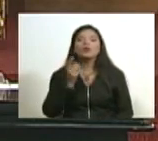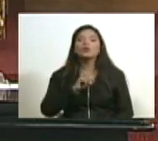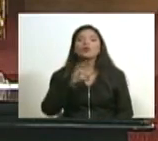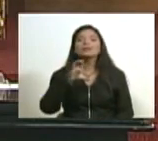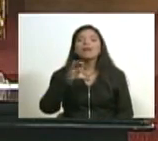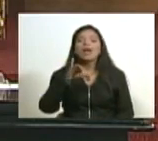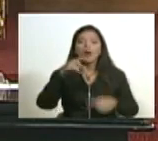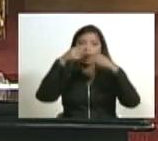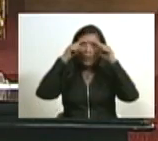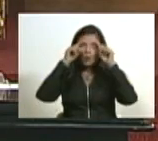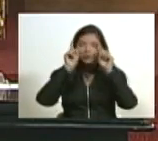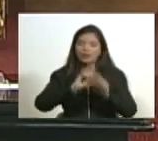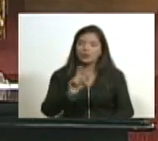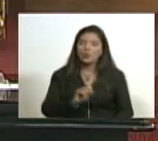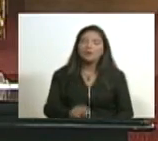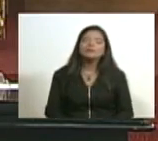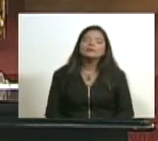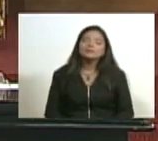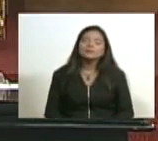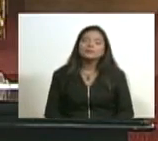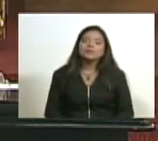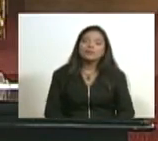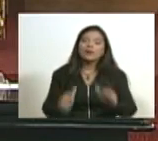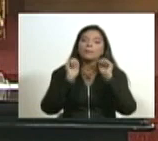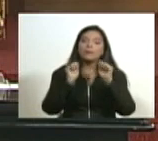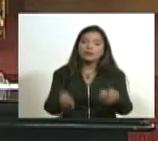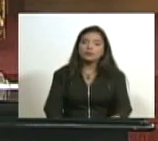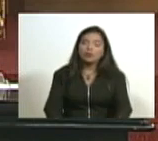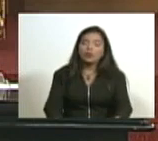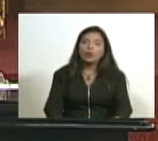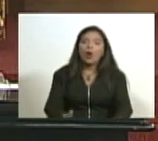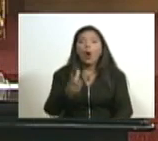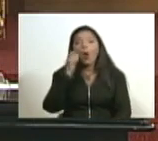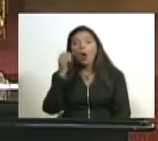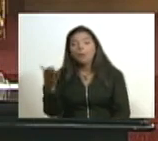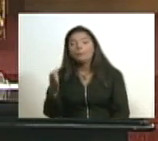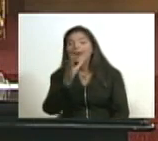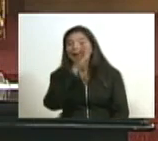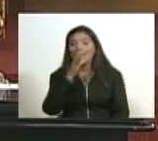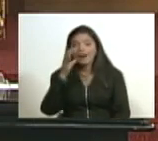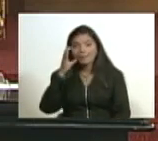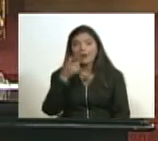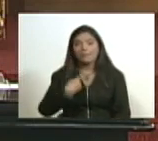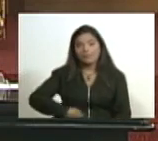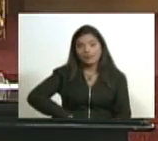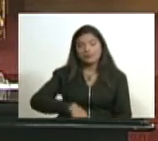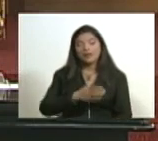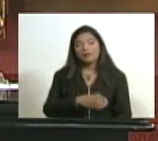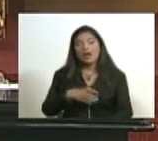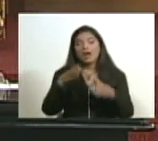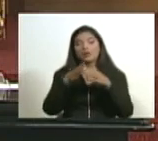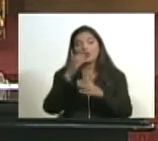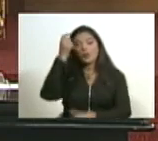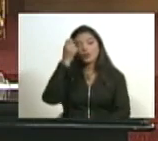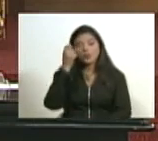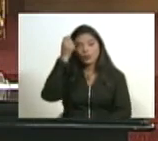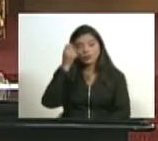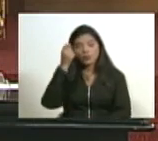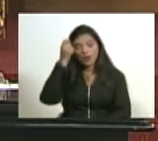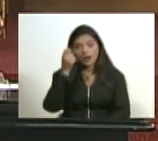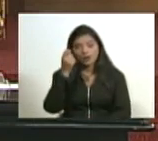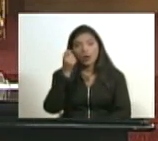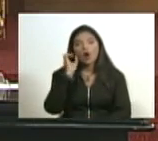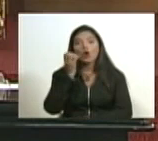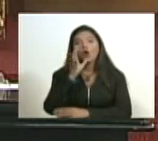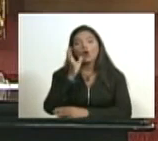todavía, Julio Borges encabezó con el señorito Capriles, que era presidente de la Cámara de Diputados del